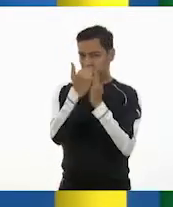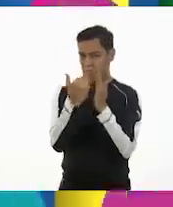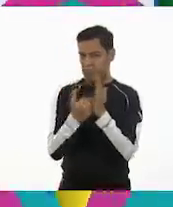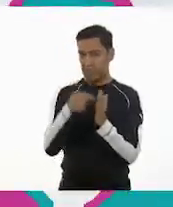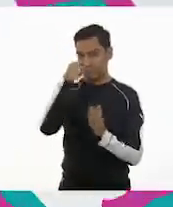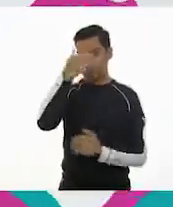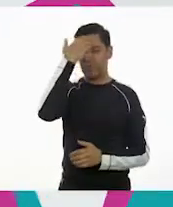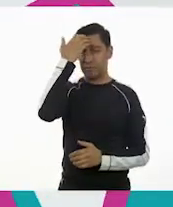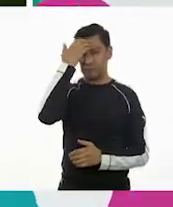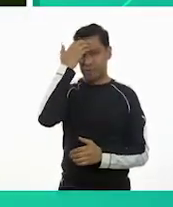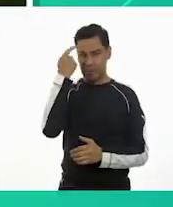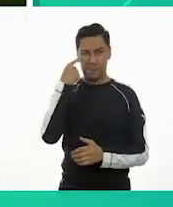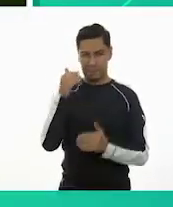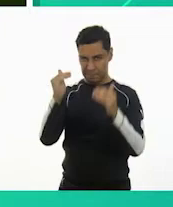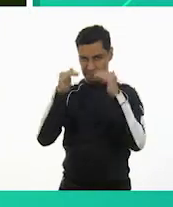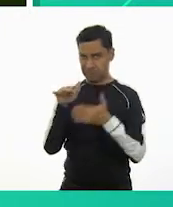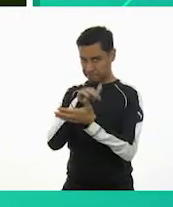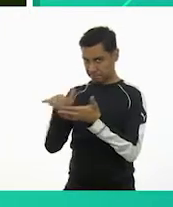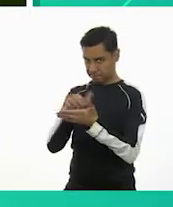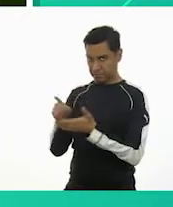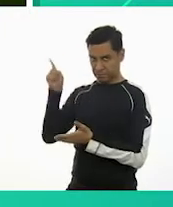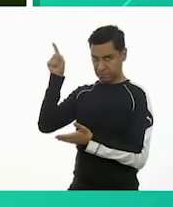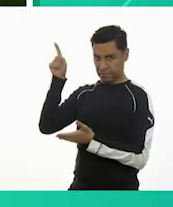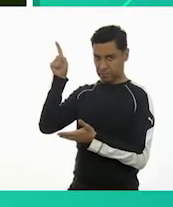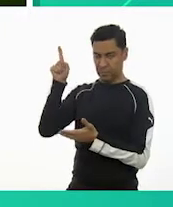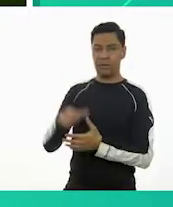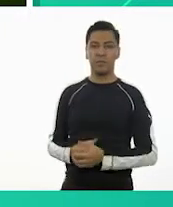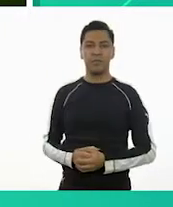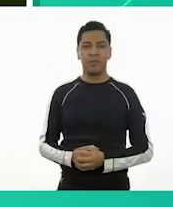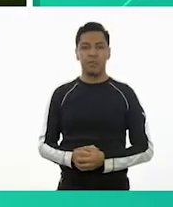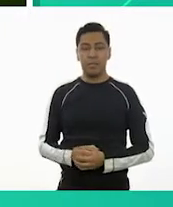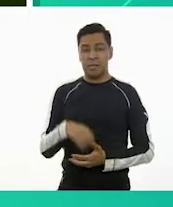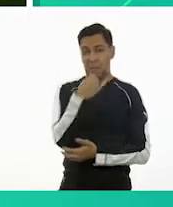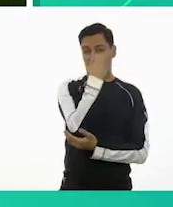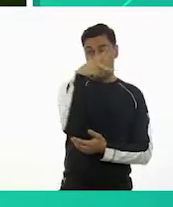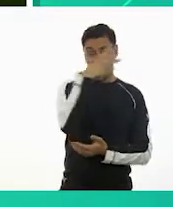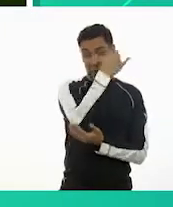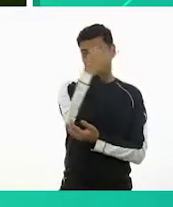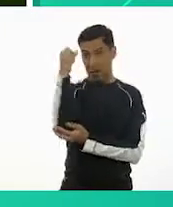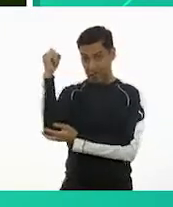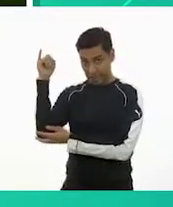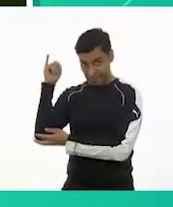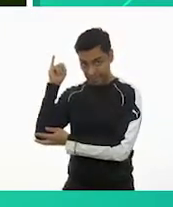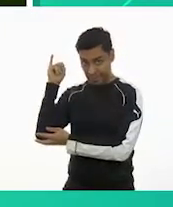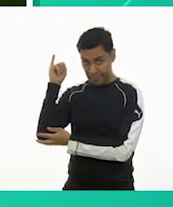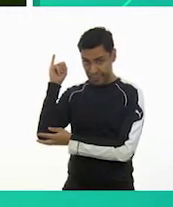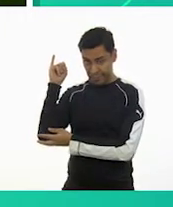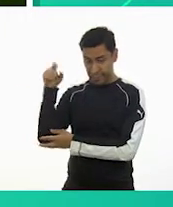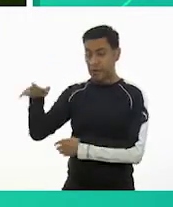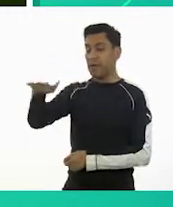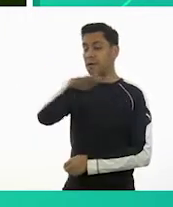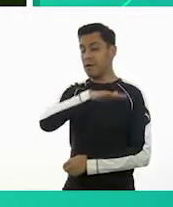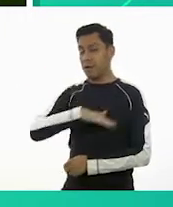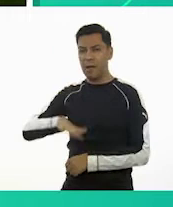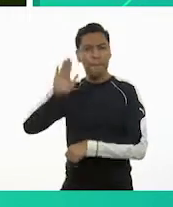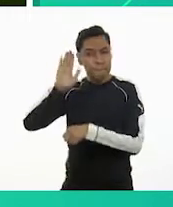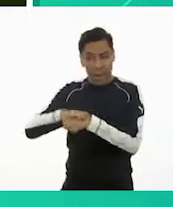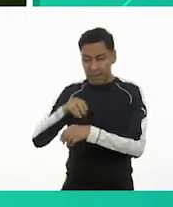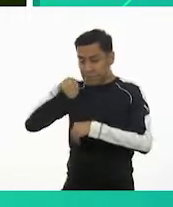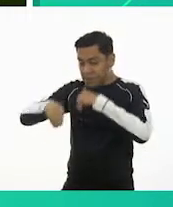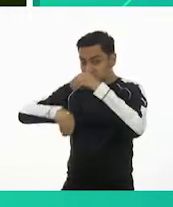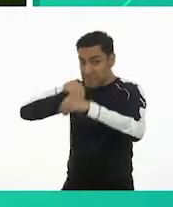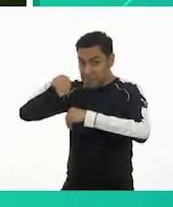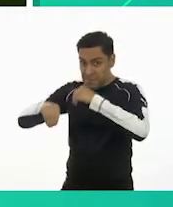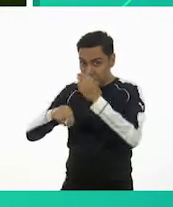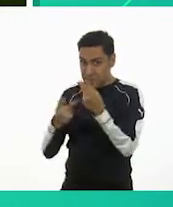ya las conocen. Leamos. Dice, diversifica tu jardín. Mientras más diversidad de plantas haya en tu